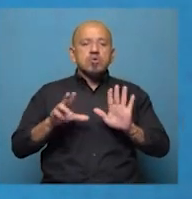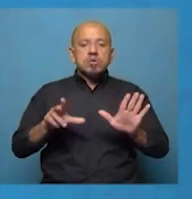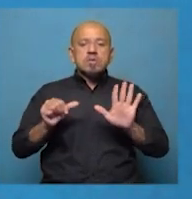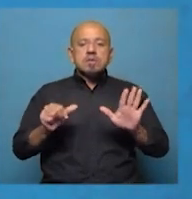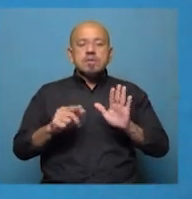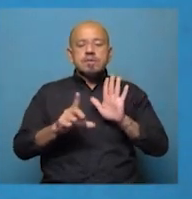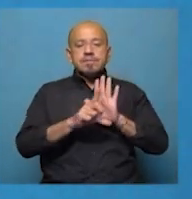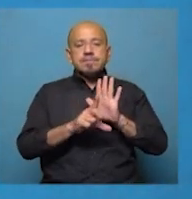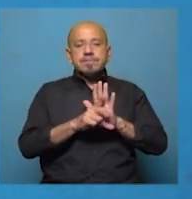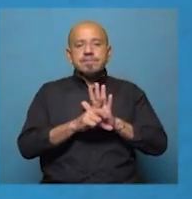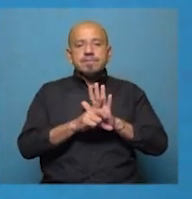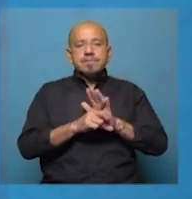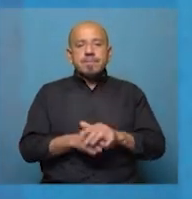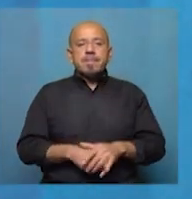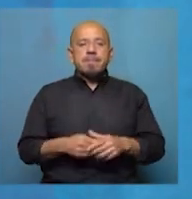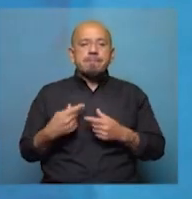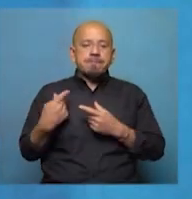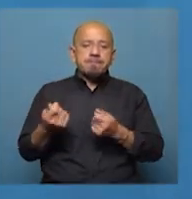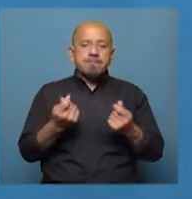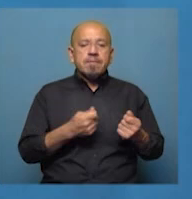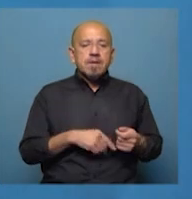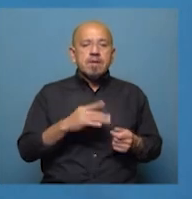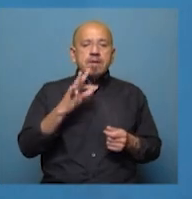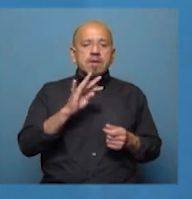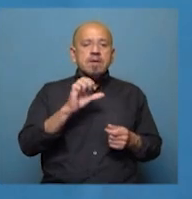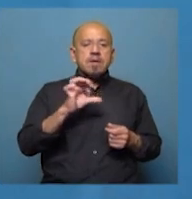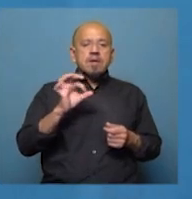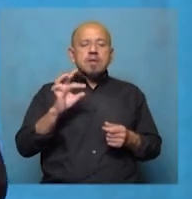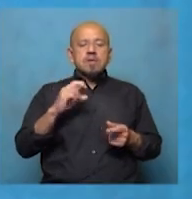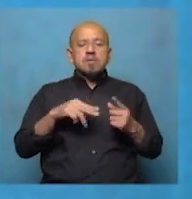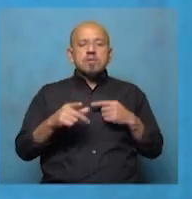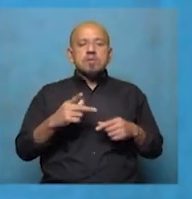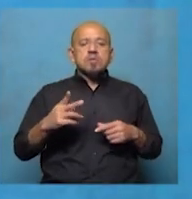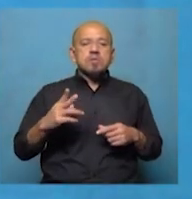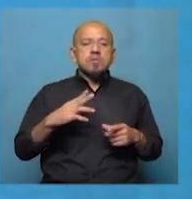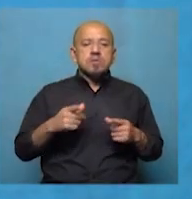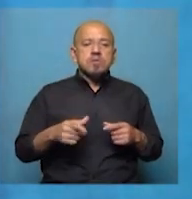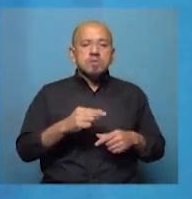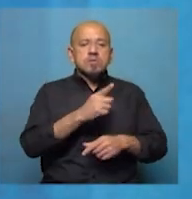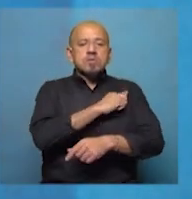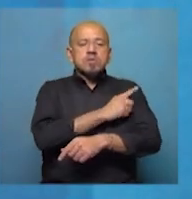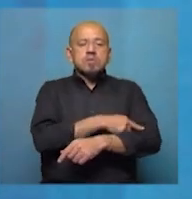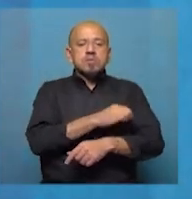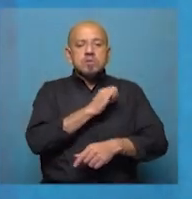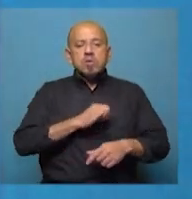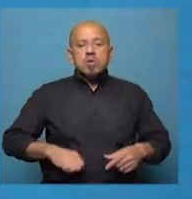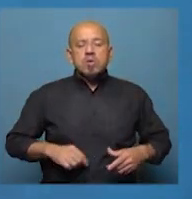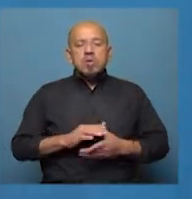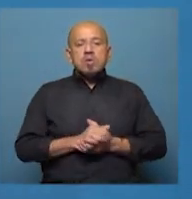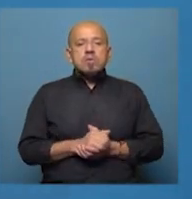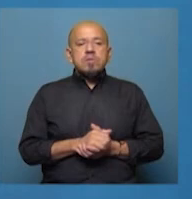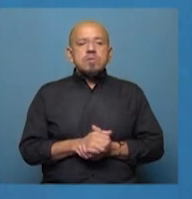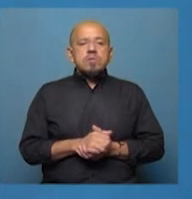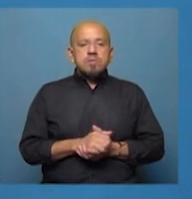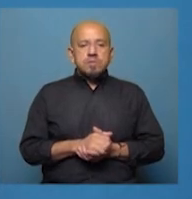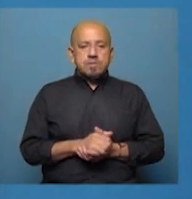ley recae es un gasto para el tesoro nacional y que eso requiere una iniciativa privativa del ejecutivo Cómo tomas esos argumentos lo que pasa es que